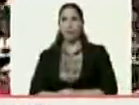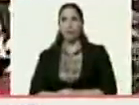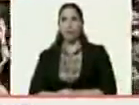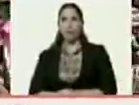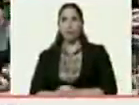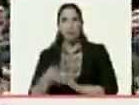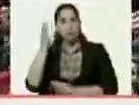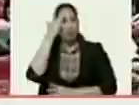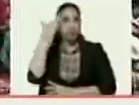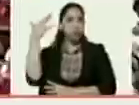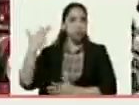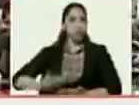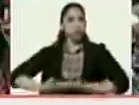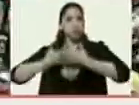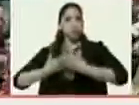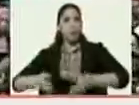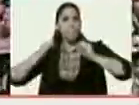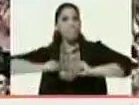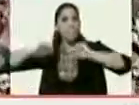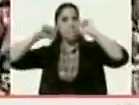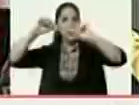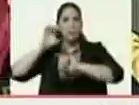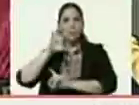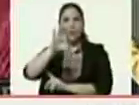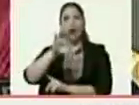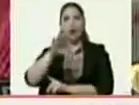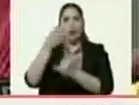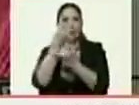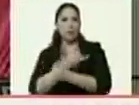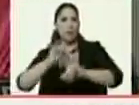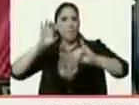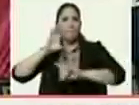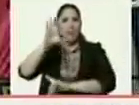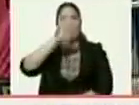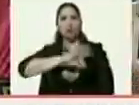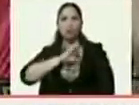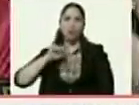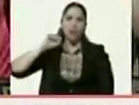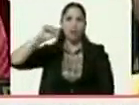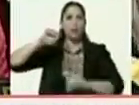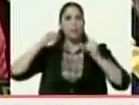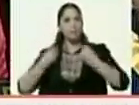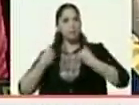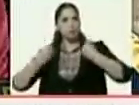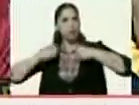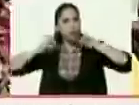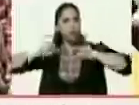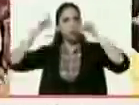¡Cargado de sueños! ¡Socialistas!